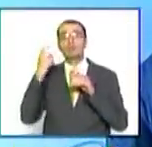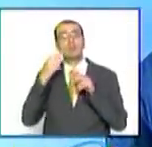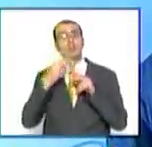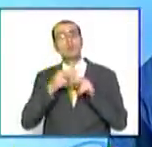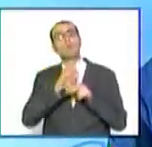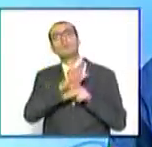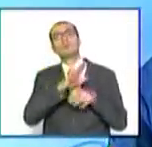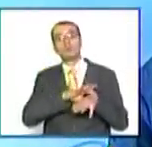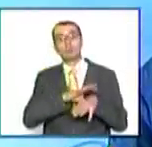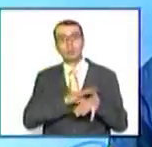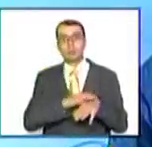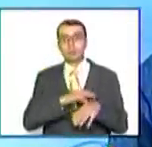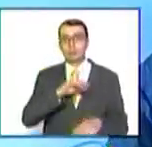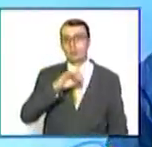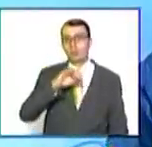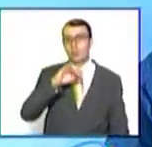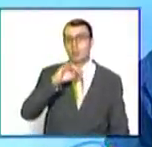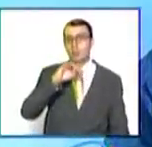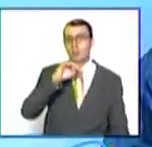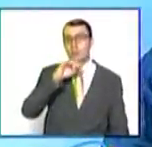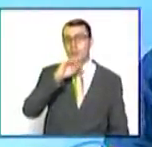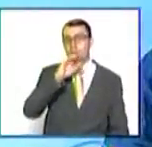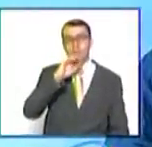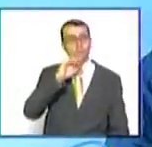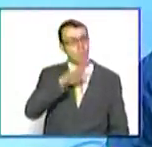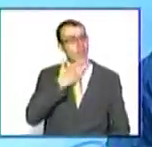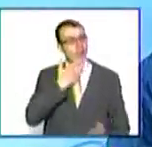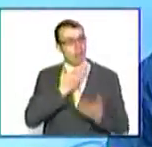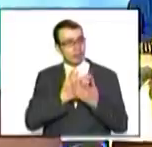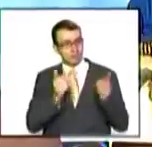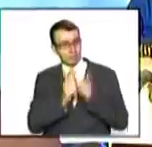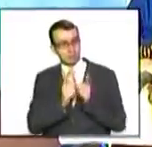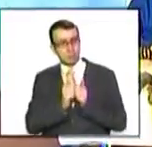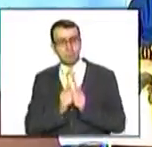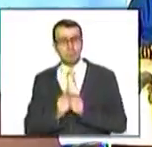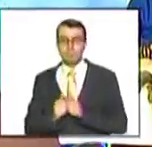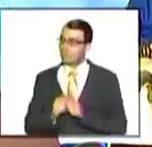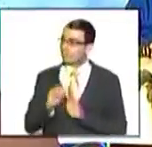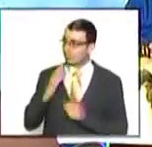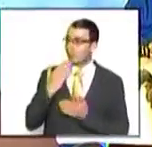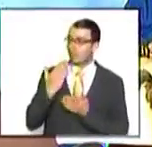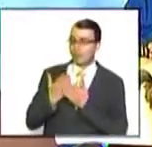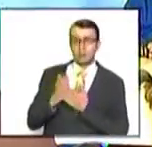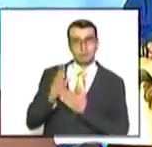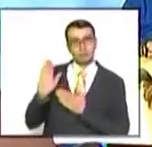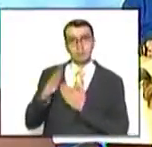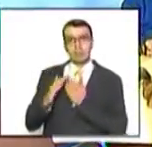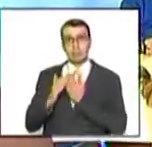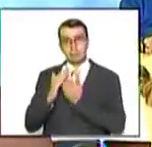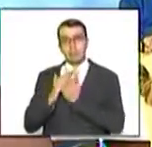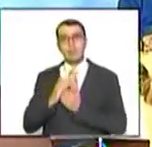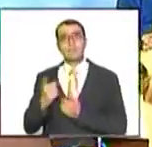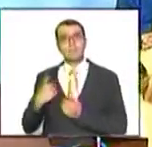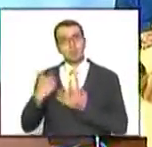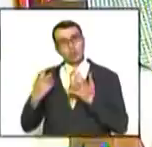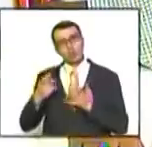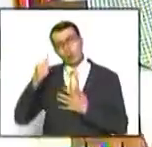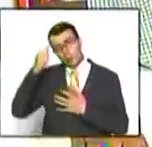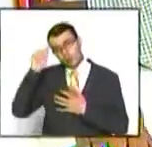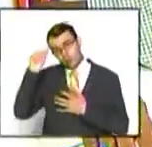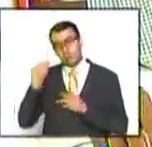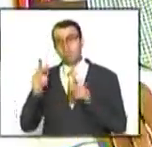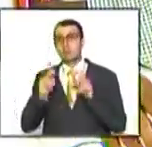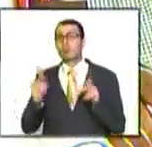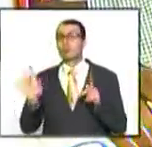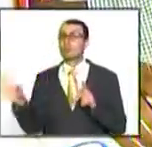día los programas grabados. Muchas gracias, doctor Javier, por estar con nosotros. Muchas gracias por la invitación y quiero recordarle a todos los